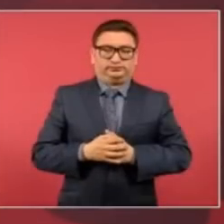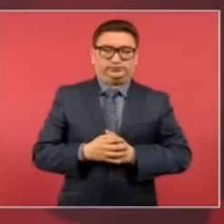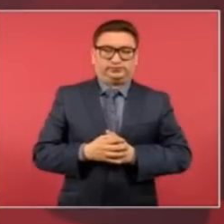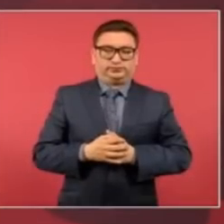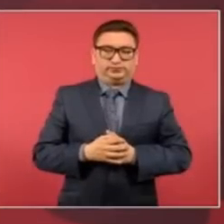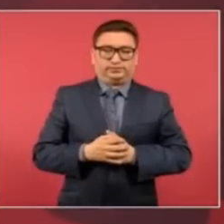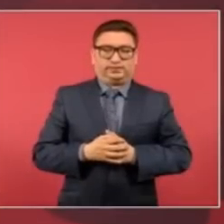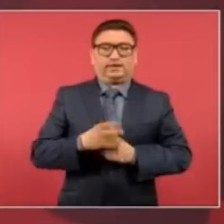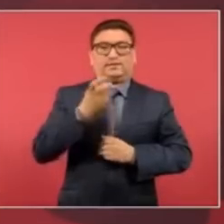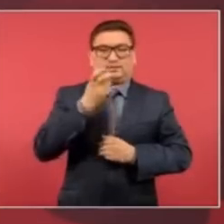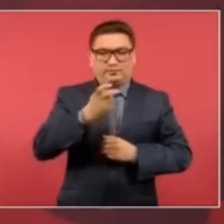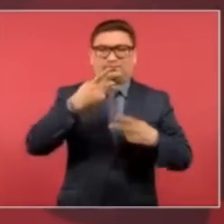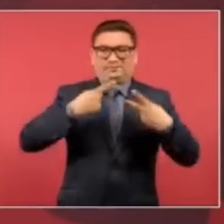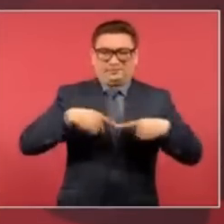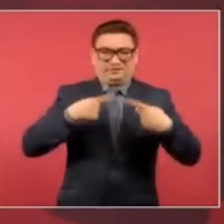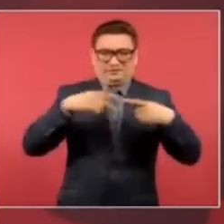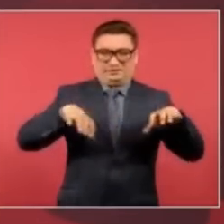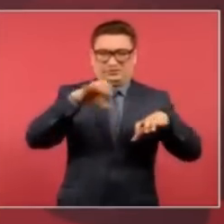Estos hacendados eran los que